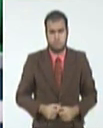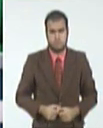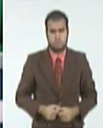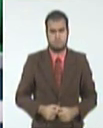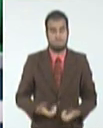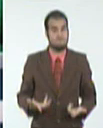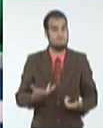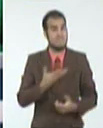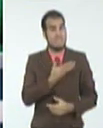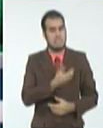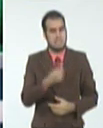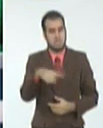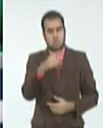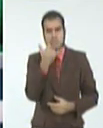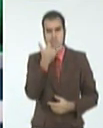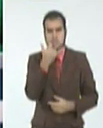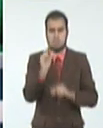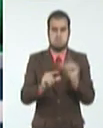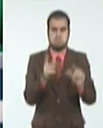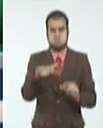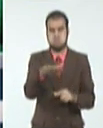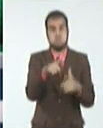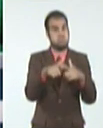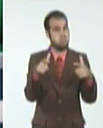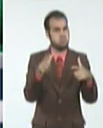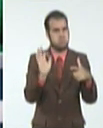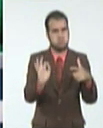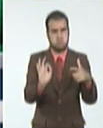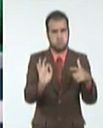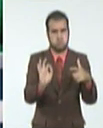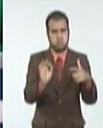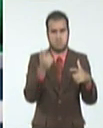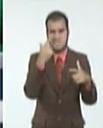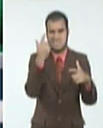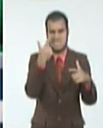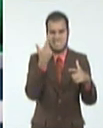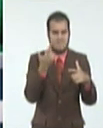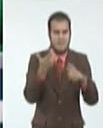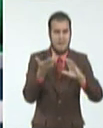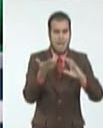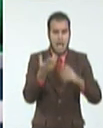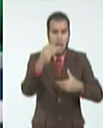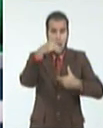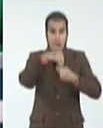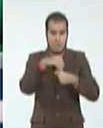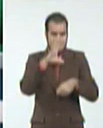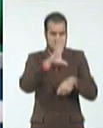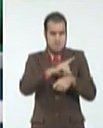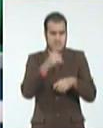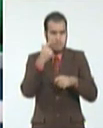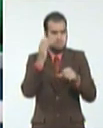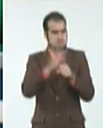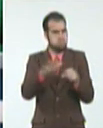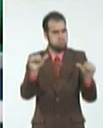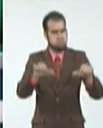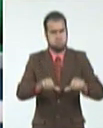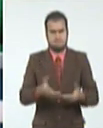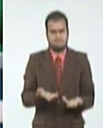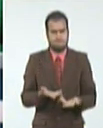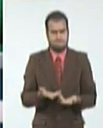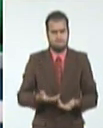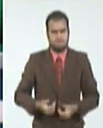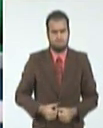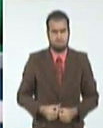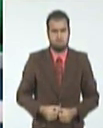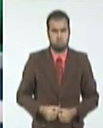está afectando, está teniendo un comportamiento muy agresivo, pero nos queda mucho por